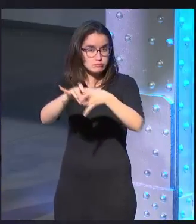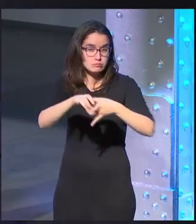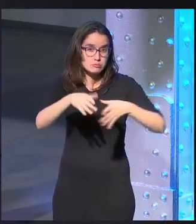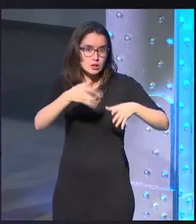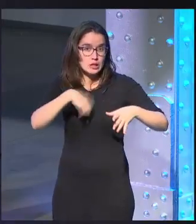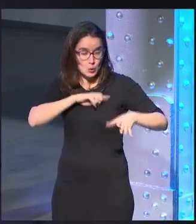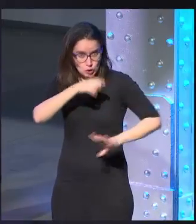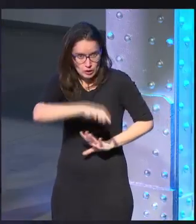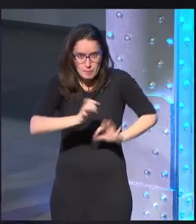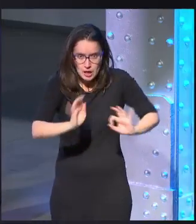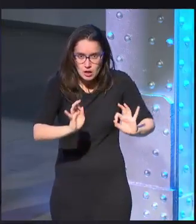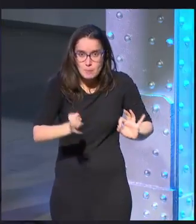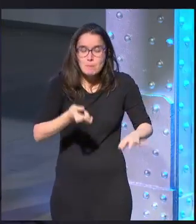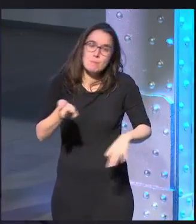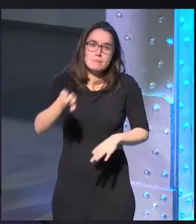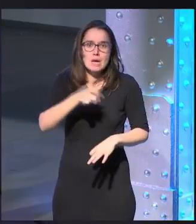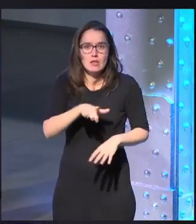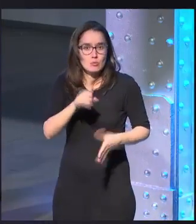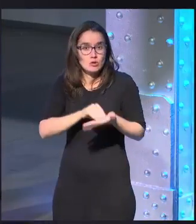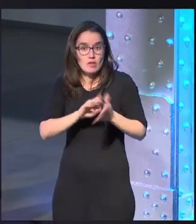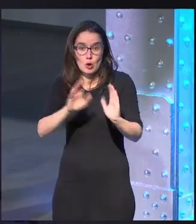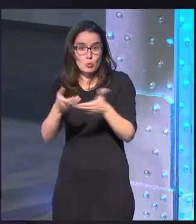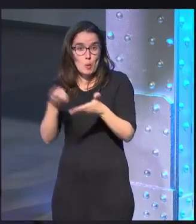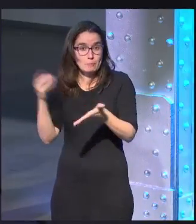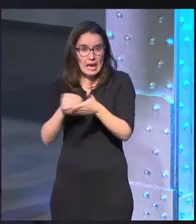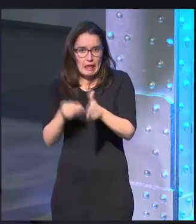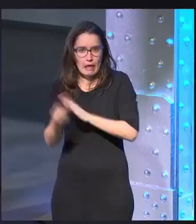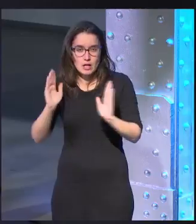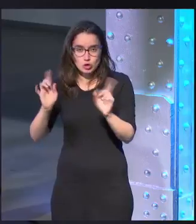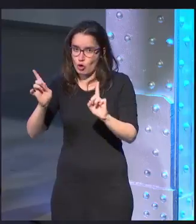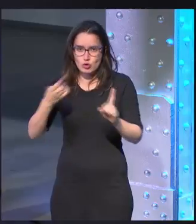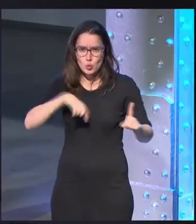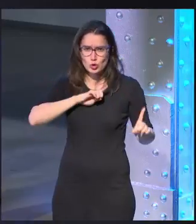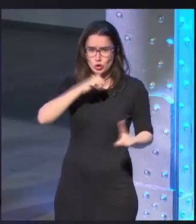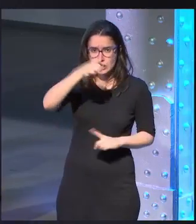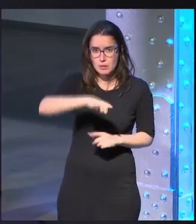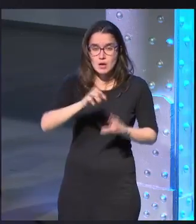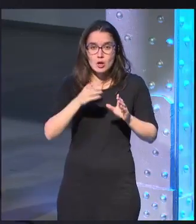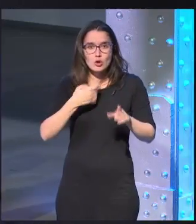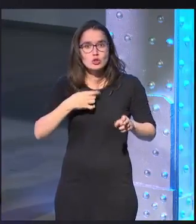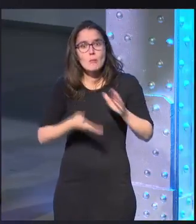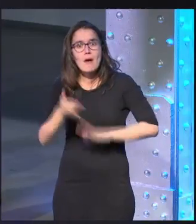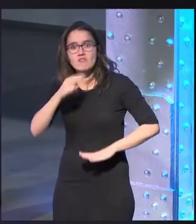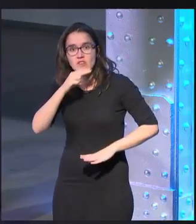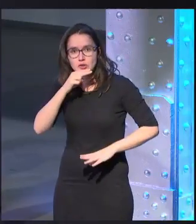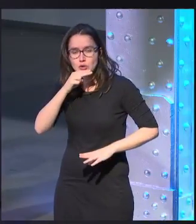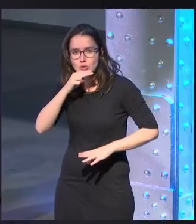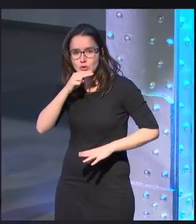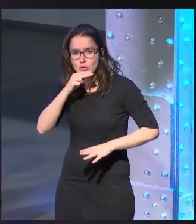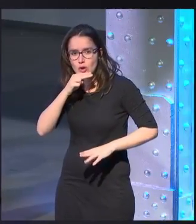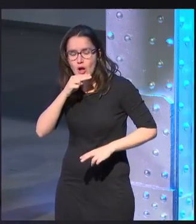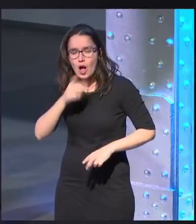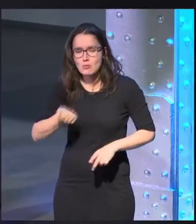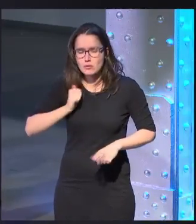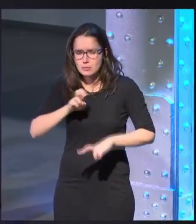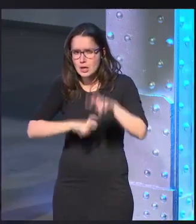paso, del nuestro también, ¿eh? O sea, parece que sabemos muchas cosas y las buscamos en Google mientras vamos al baño para volver a la mesa